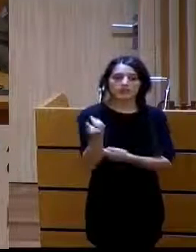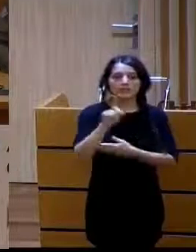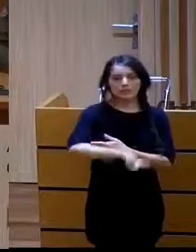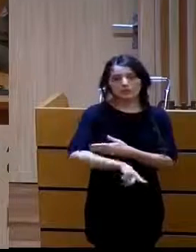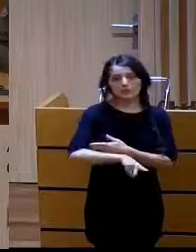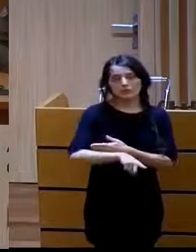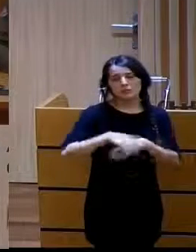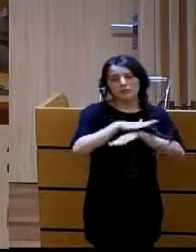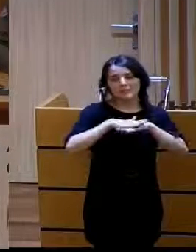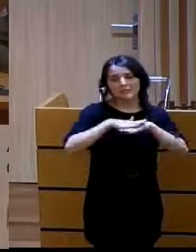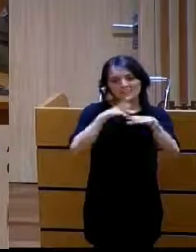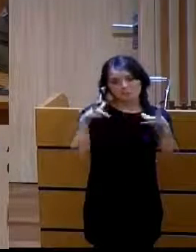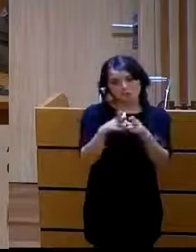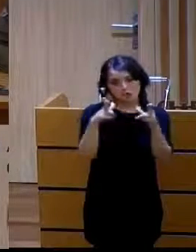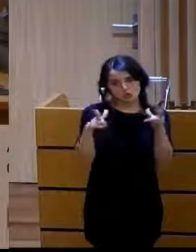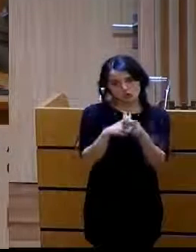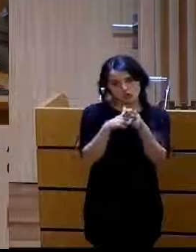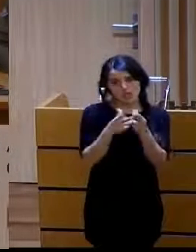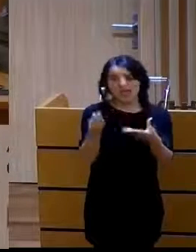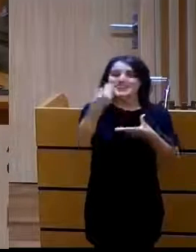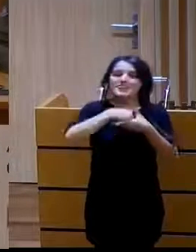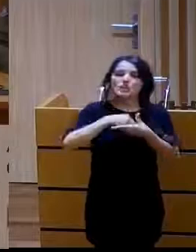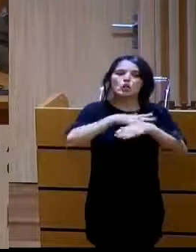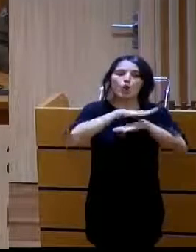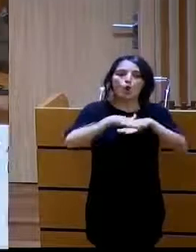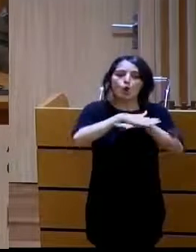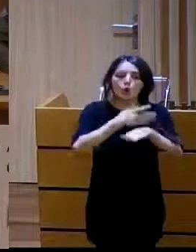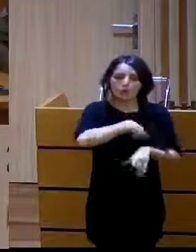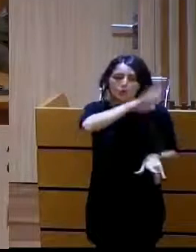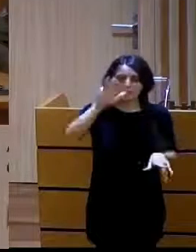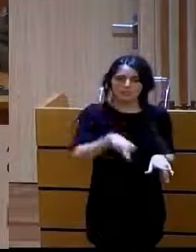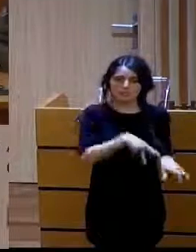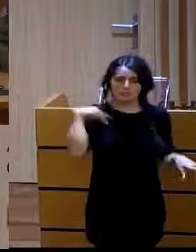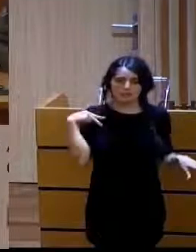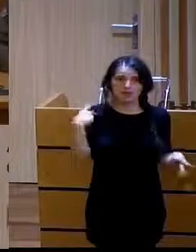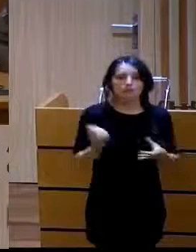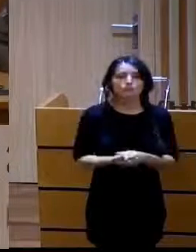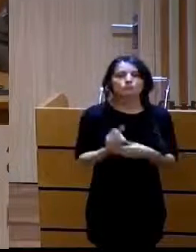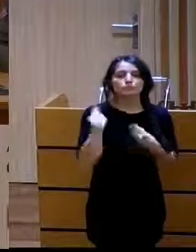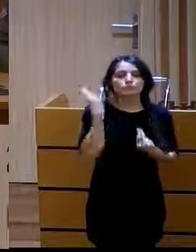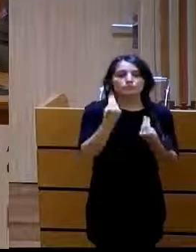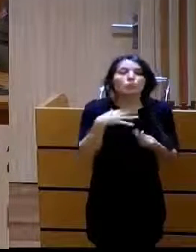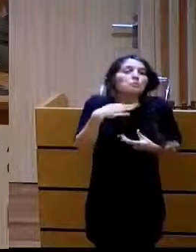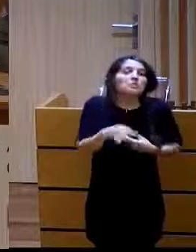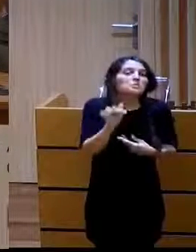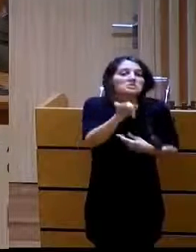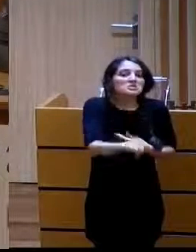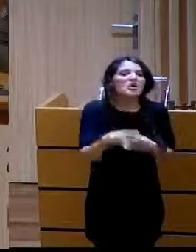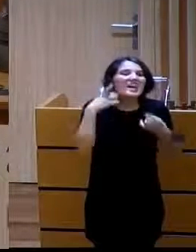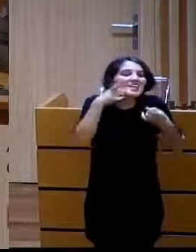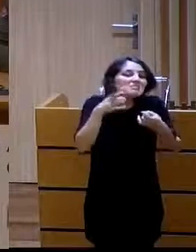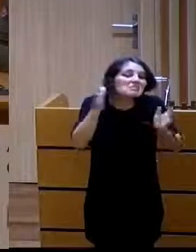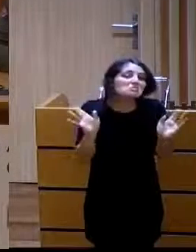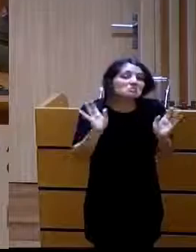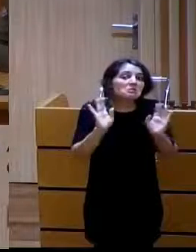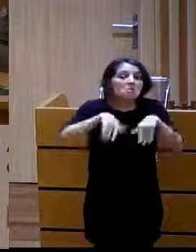Gobierno de España. Esto podía haber sido un totum revolutum, podía haber sido un intento más que uno hubiera fraguado, pero hay